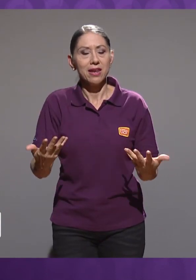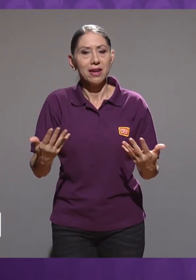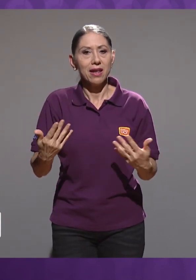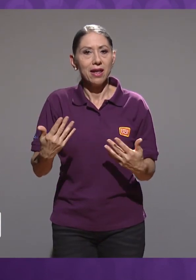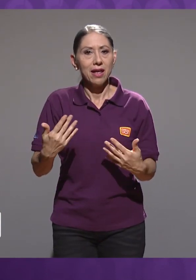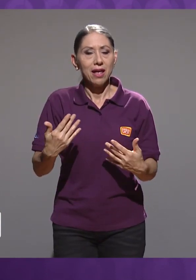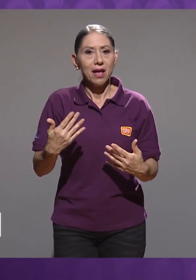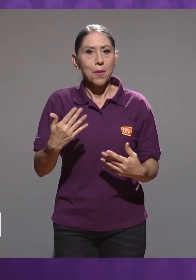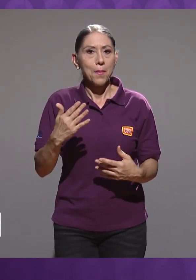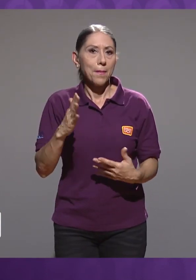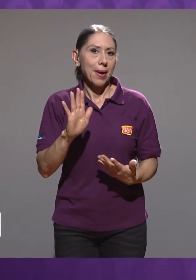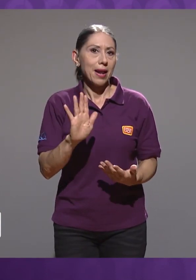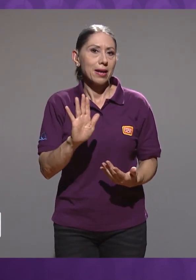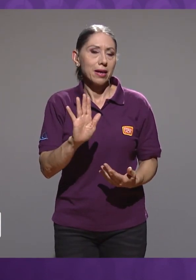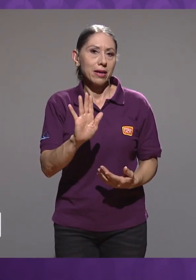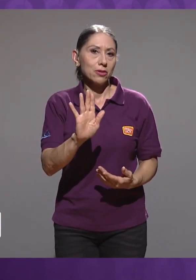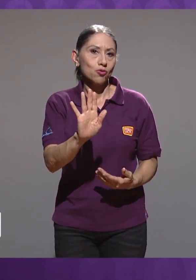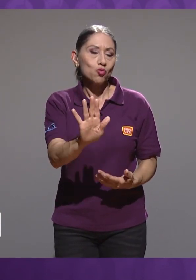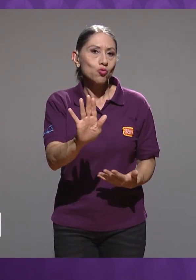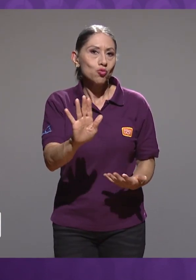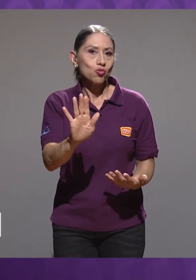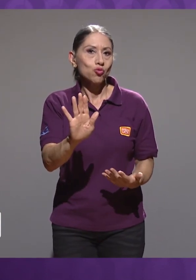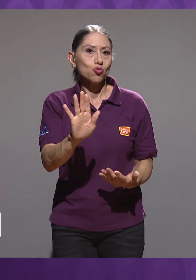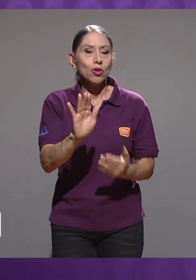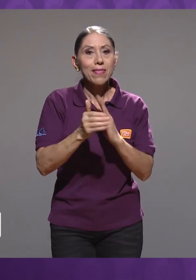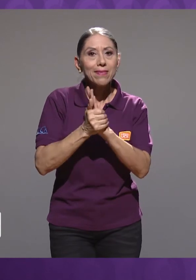venir para que sus